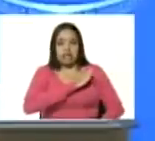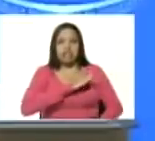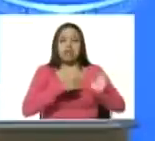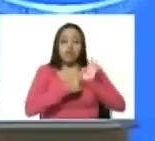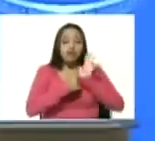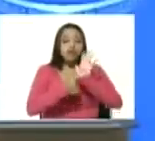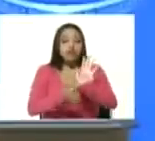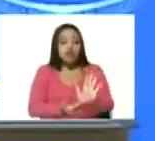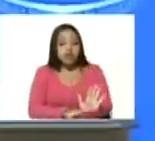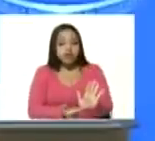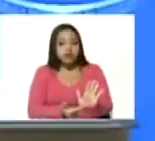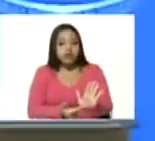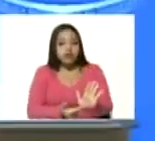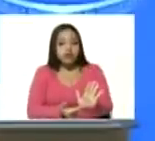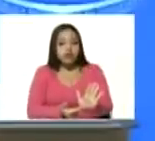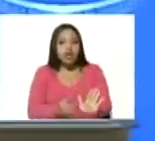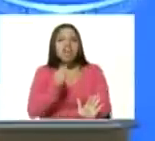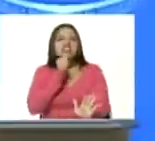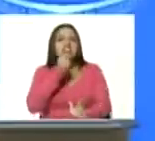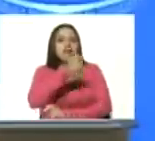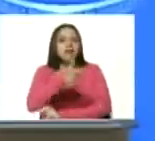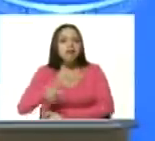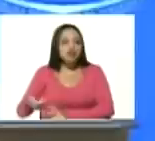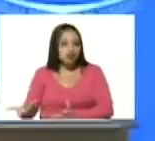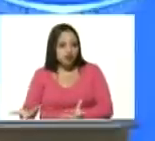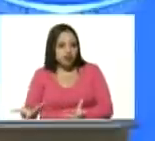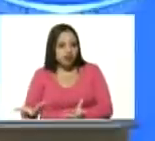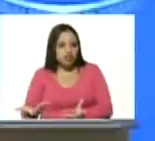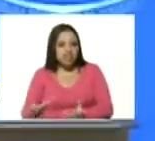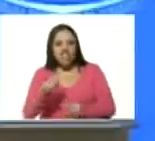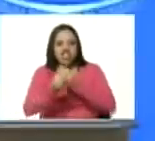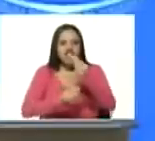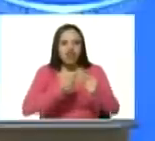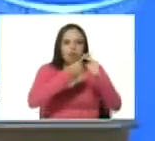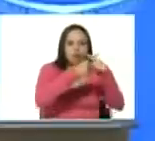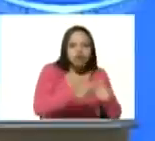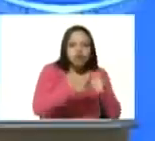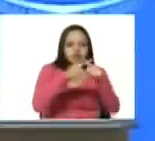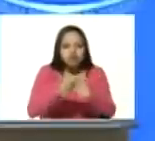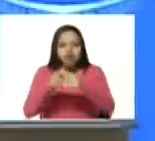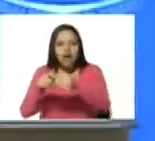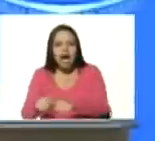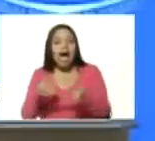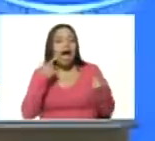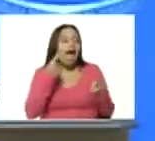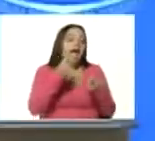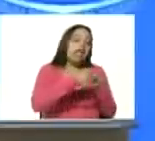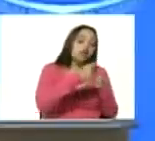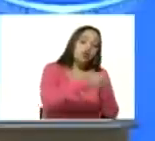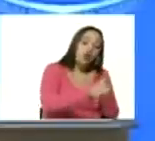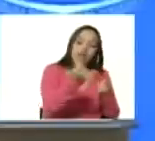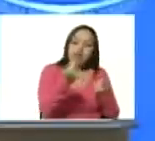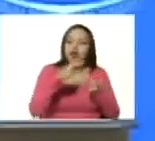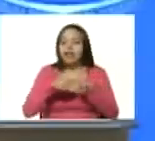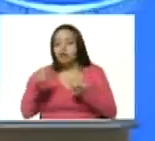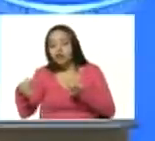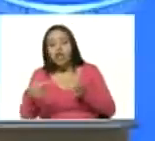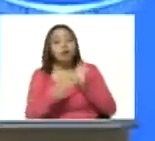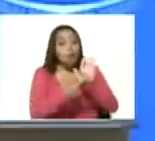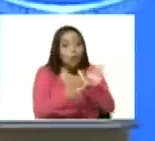presentar a los habitantes de ese condominio las cuentas. ¿Gastamos en esto, gastamos en este otro? Pues no. Este señor